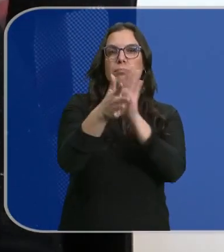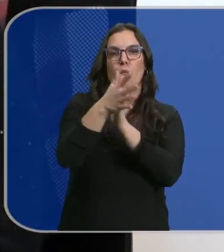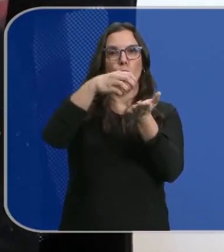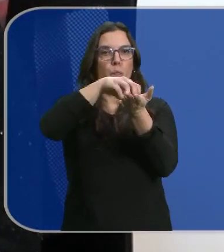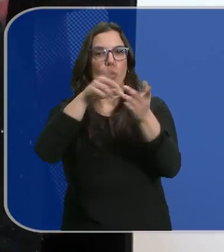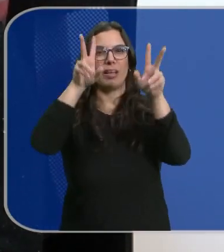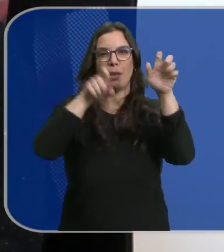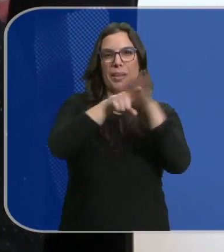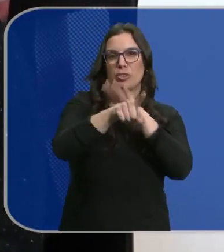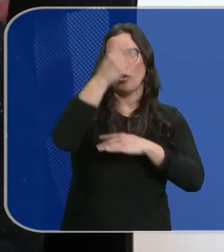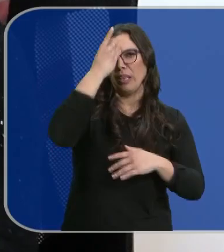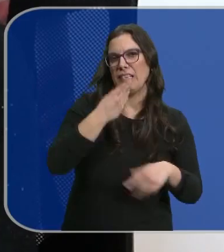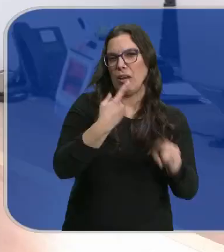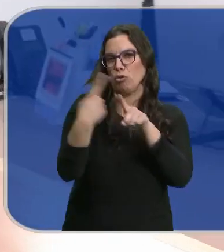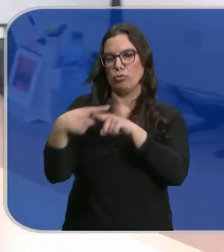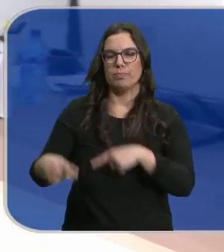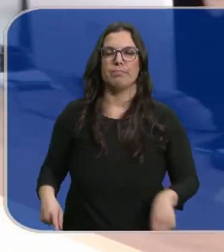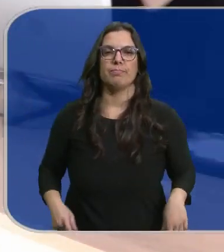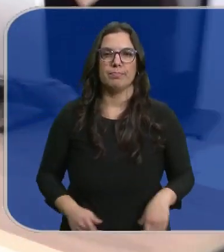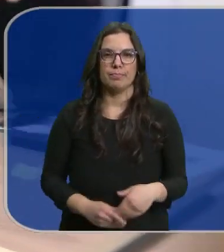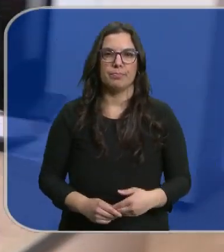los trámites digitales.